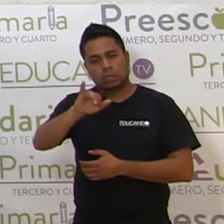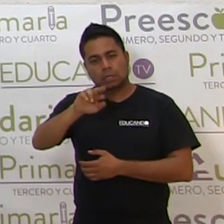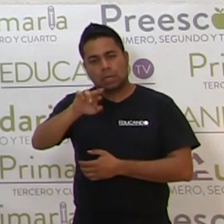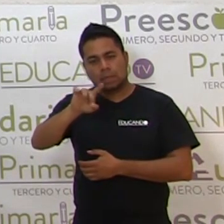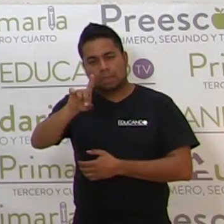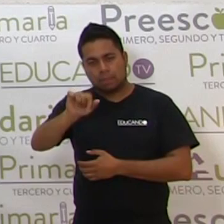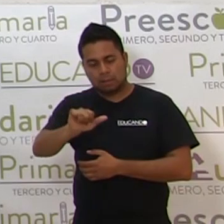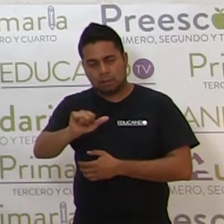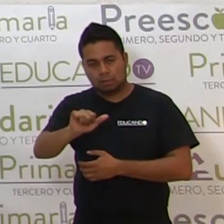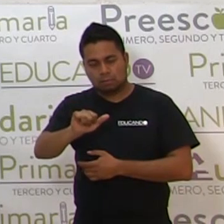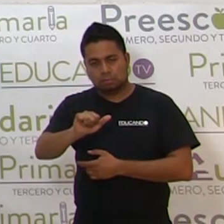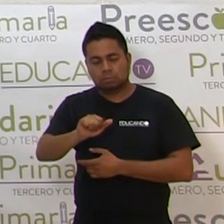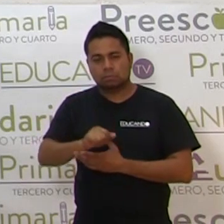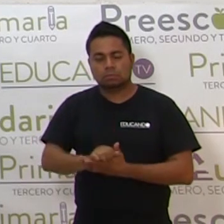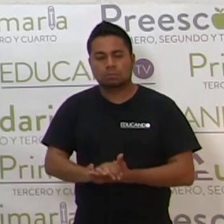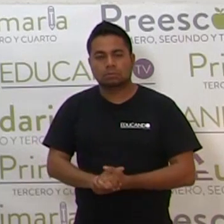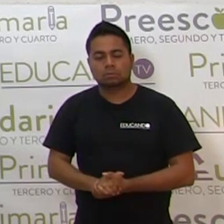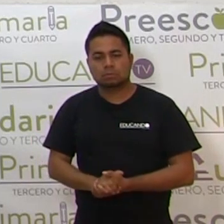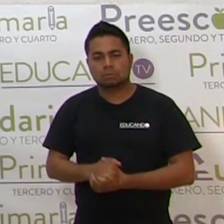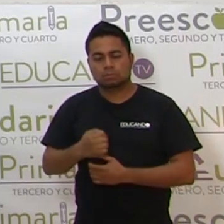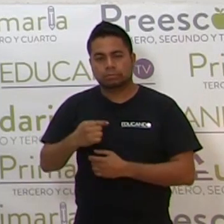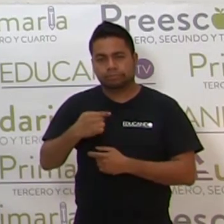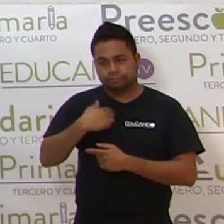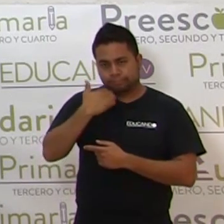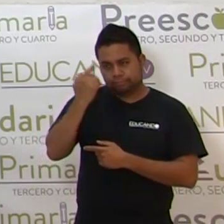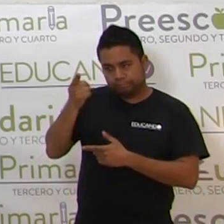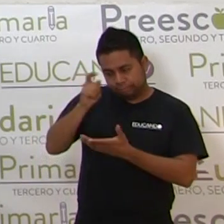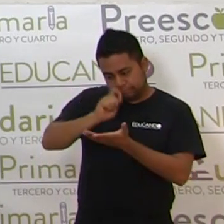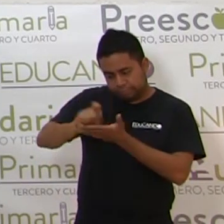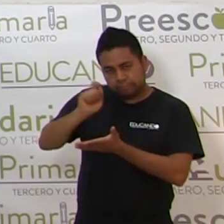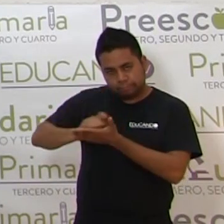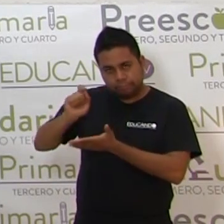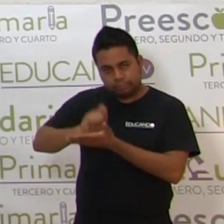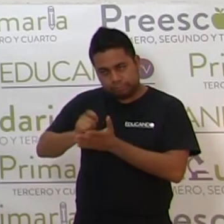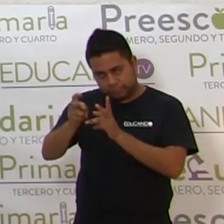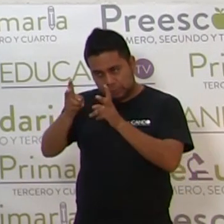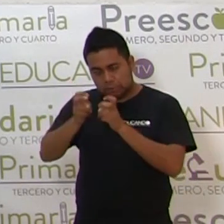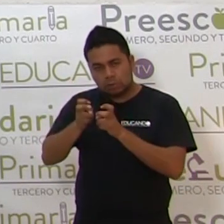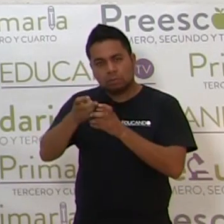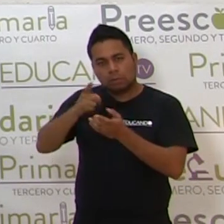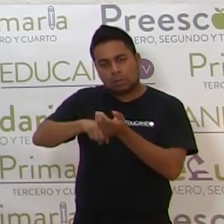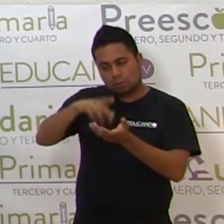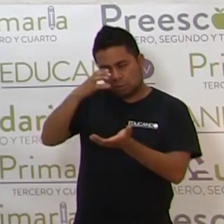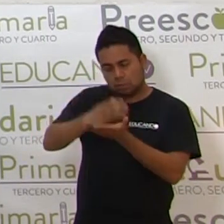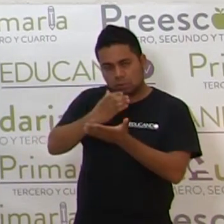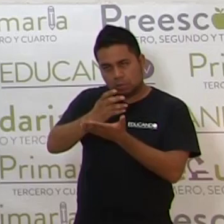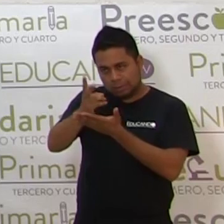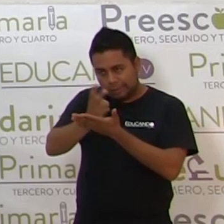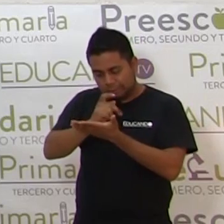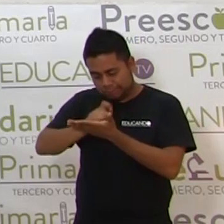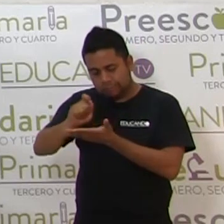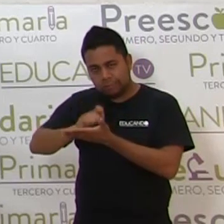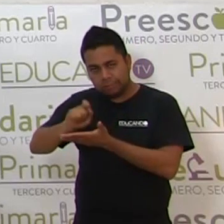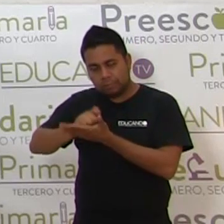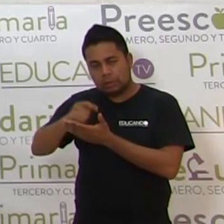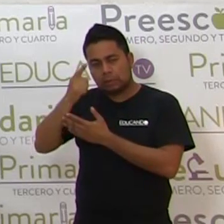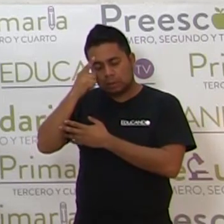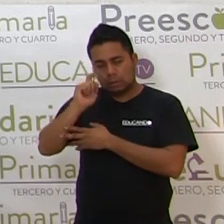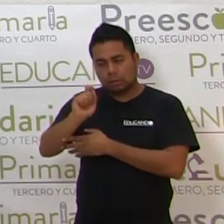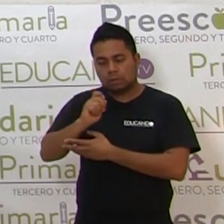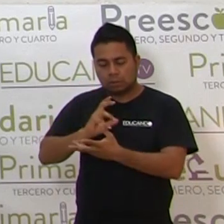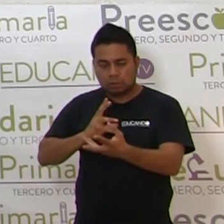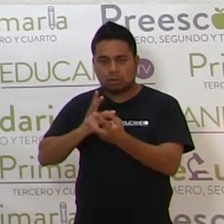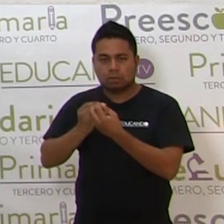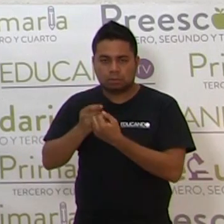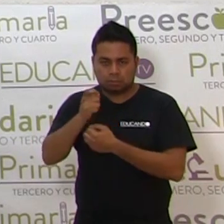quiero que tú en casa puedas anotar este ejemplo. Anótalo en tu libreta para que hagamos juntos